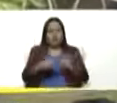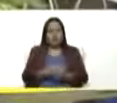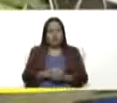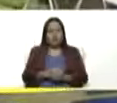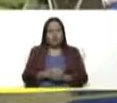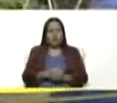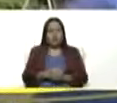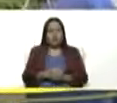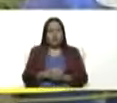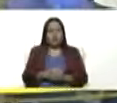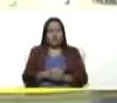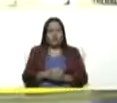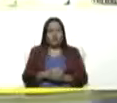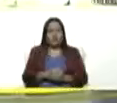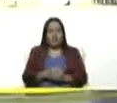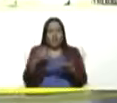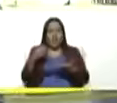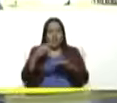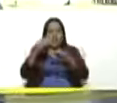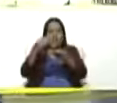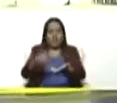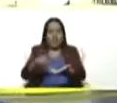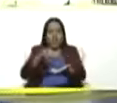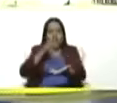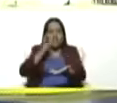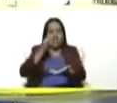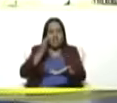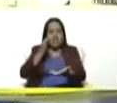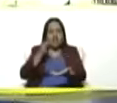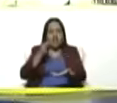Recibe la taza de bronce.